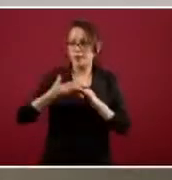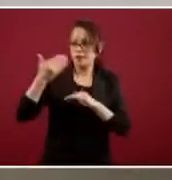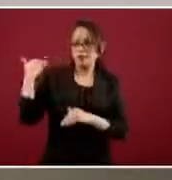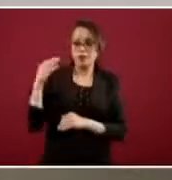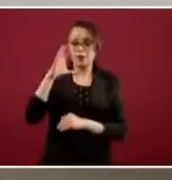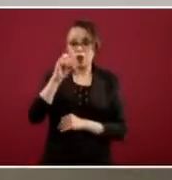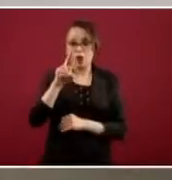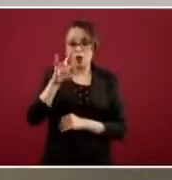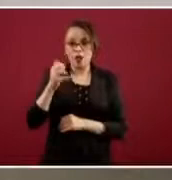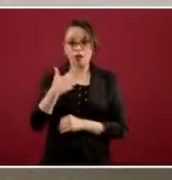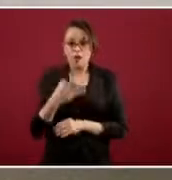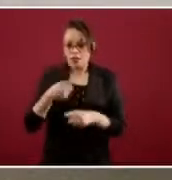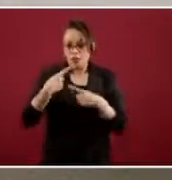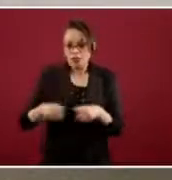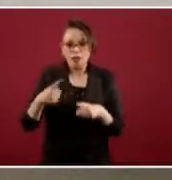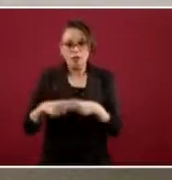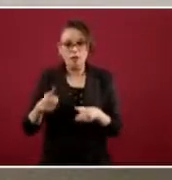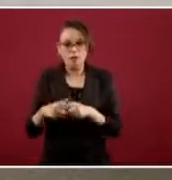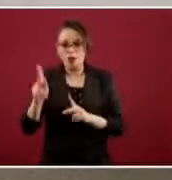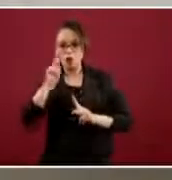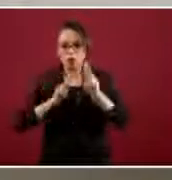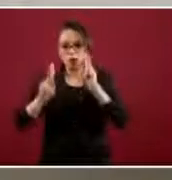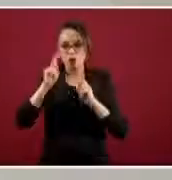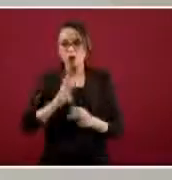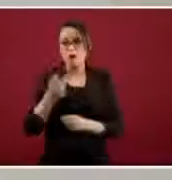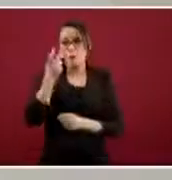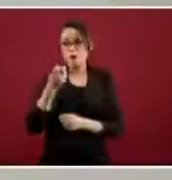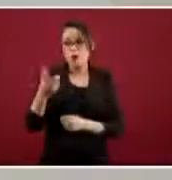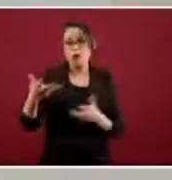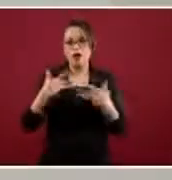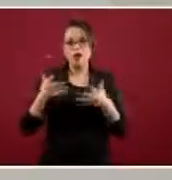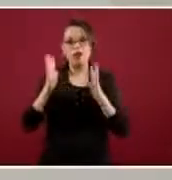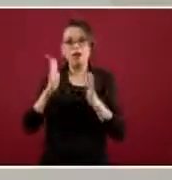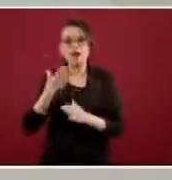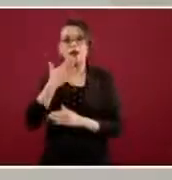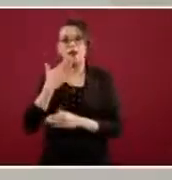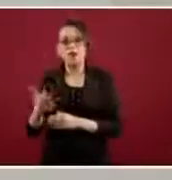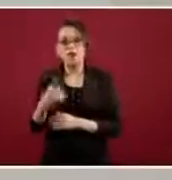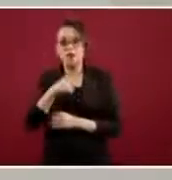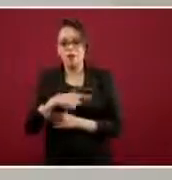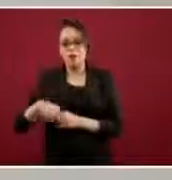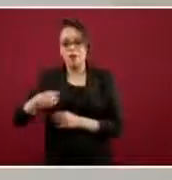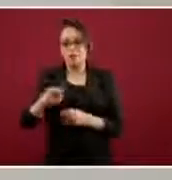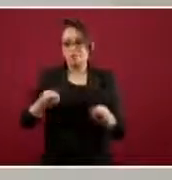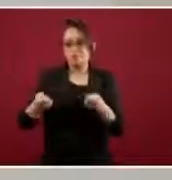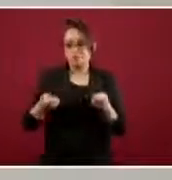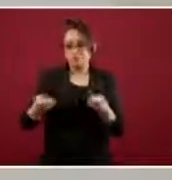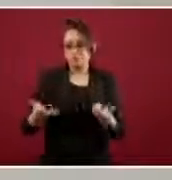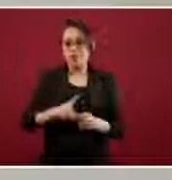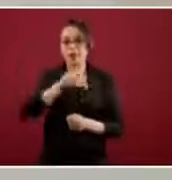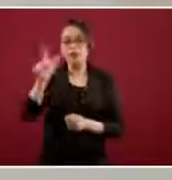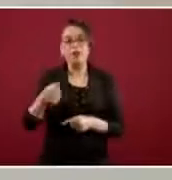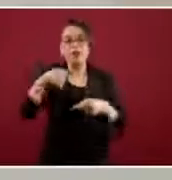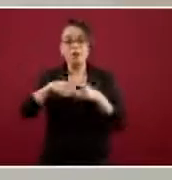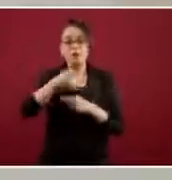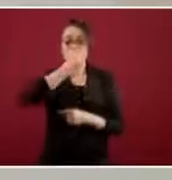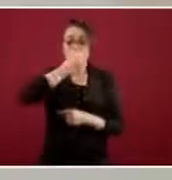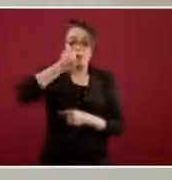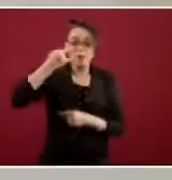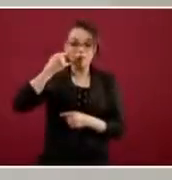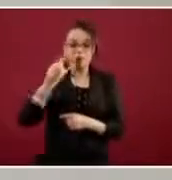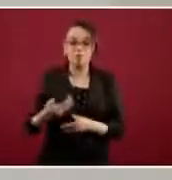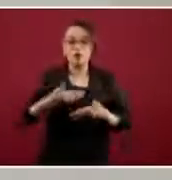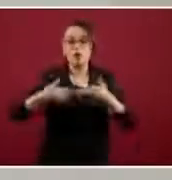pruebas y por eso tuvo un mejor control. Ahora viró al tema de las mascarillas, empezó con un video de que en la República